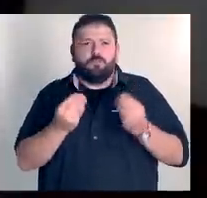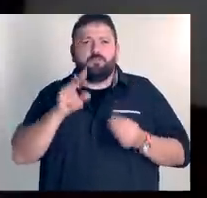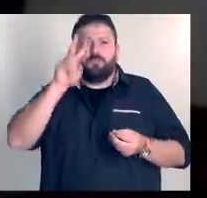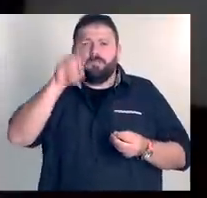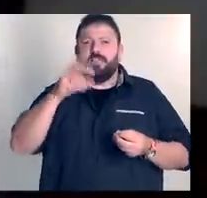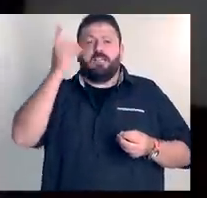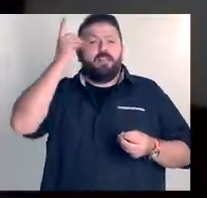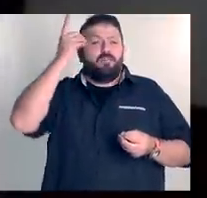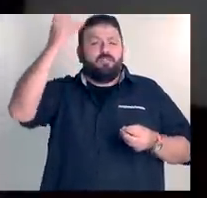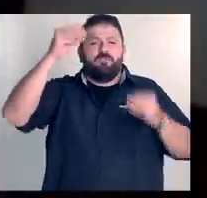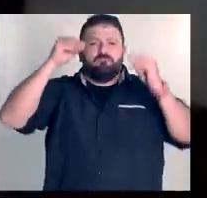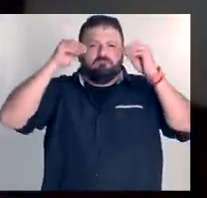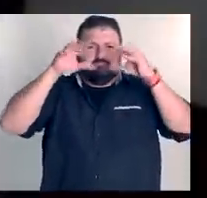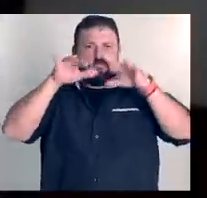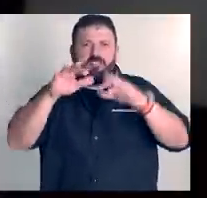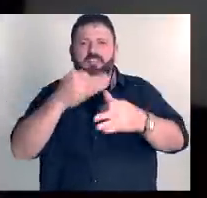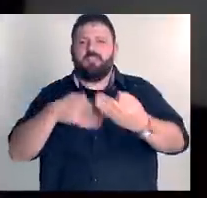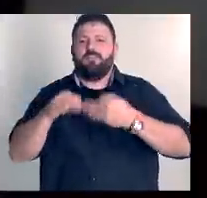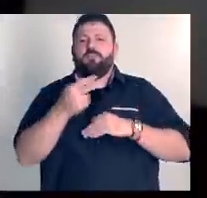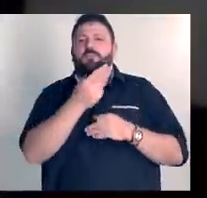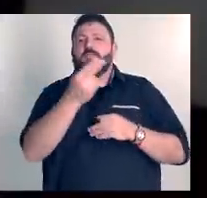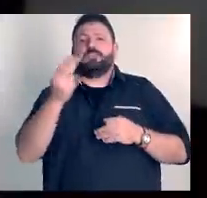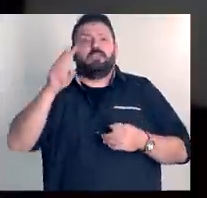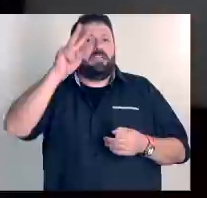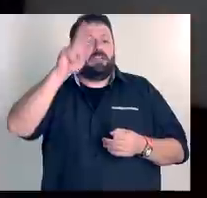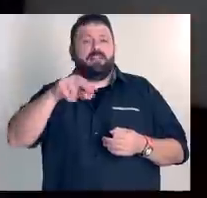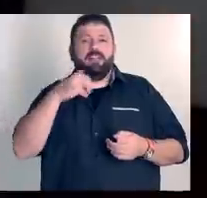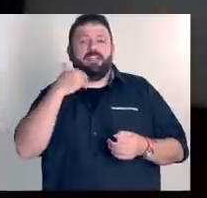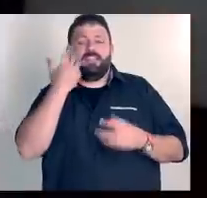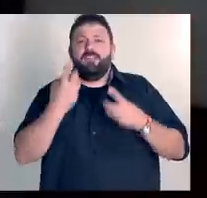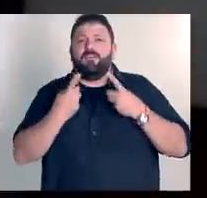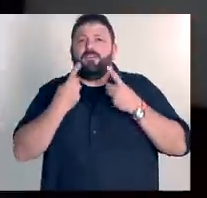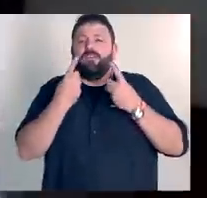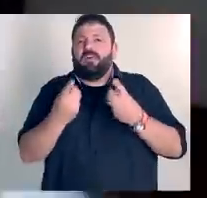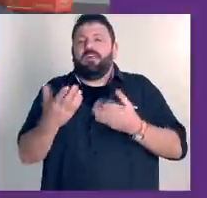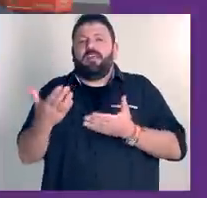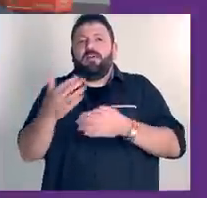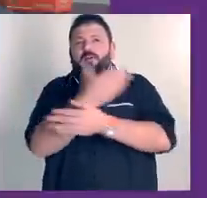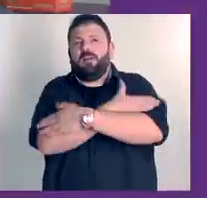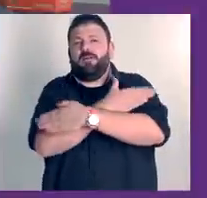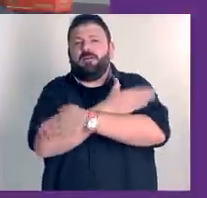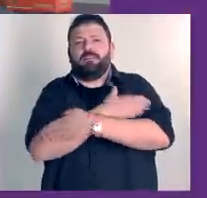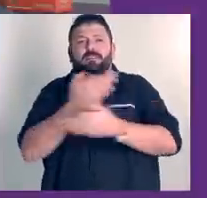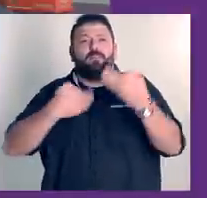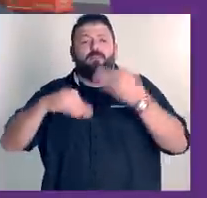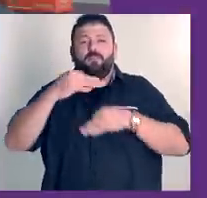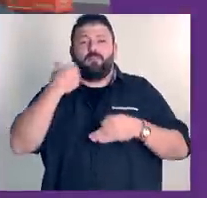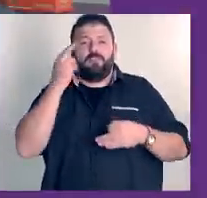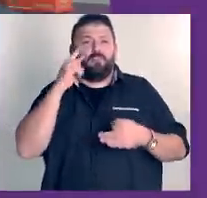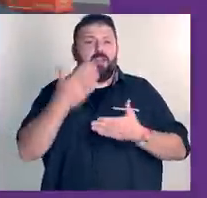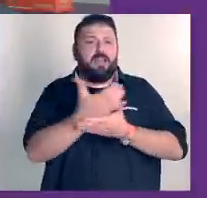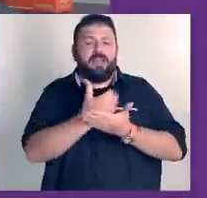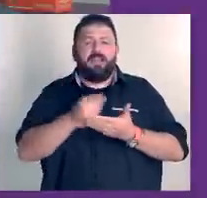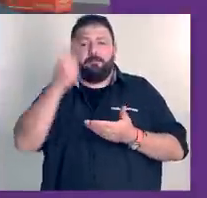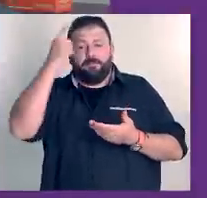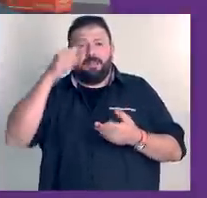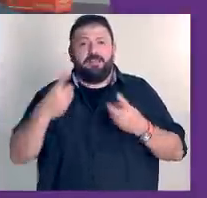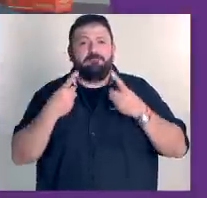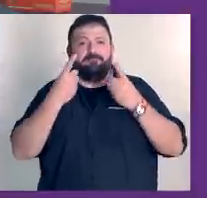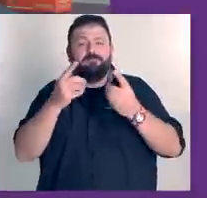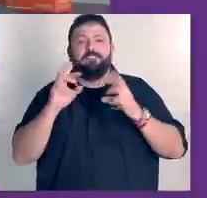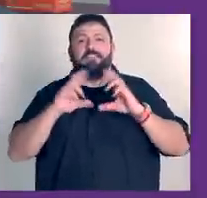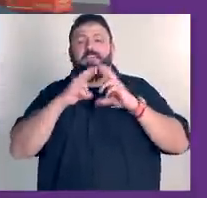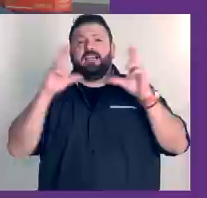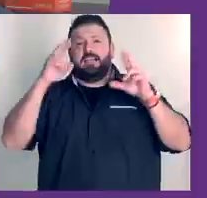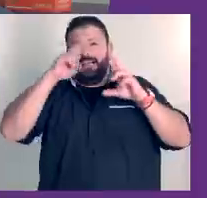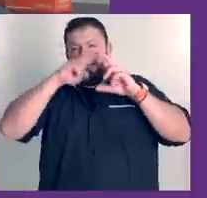los bendiga. Ya en febrero les quiero dar a todos un abrazo de oso cuando bajen de ese escenario con su reconocimiento del diamante